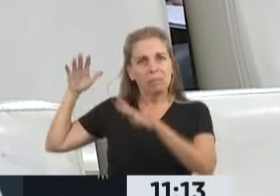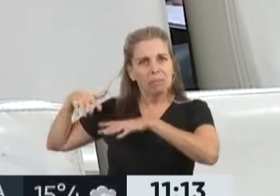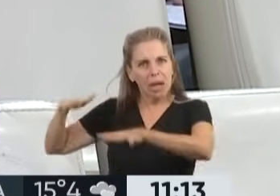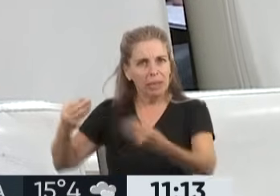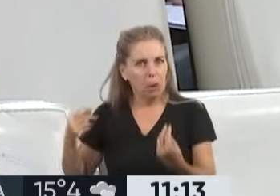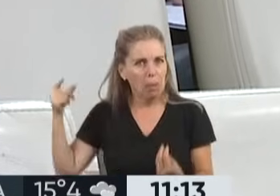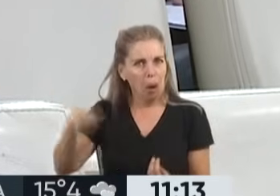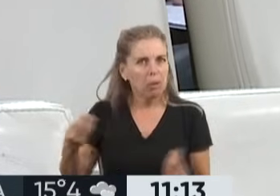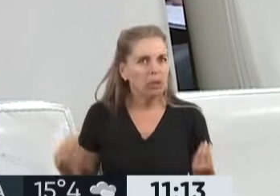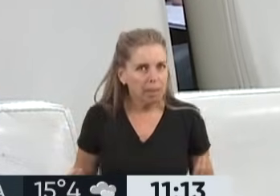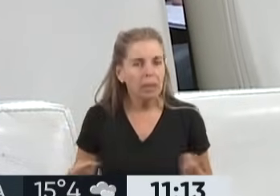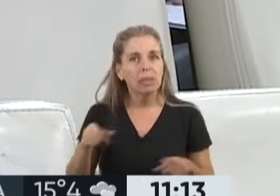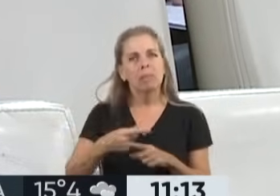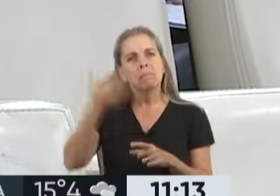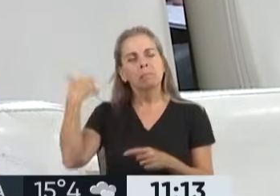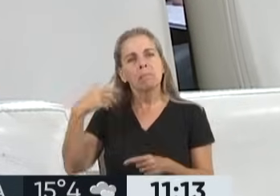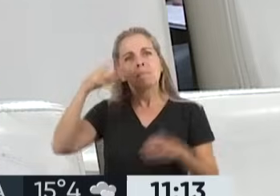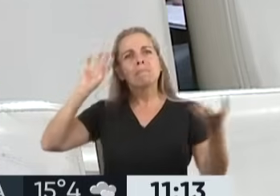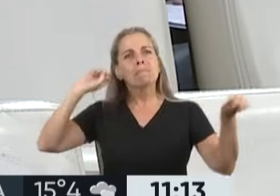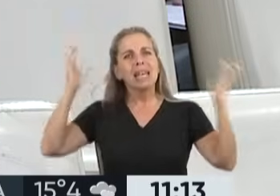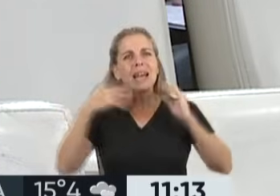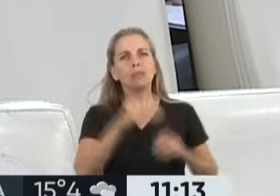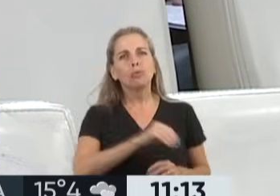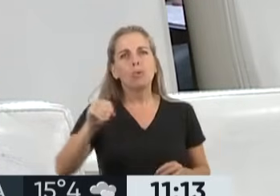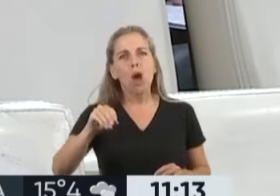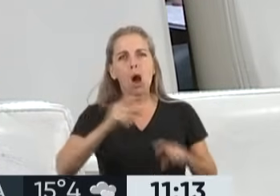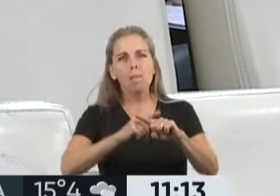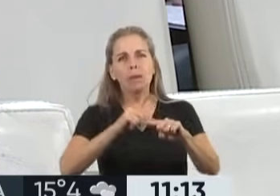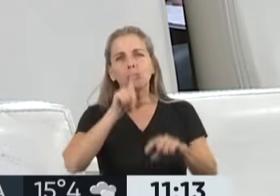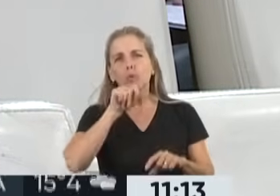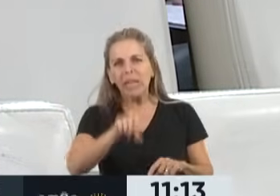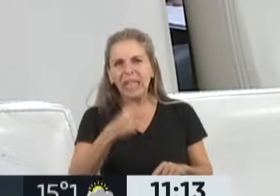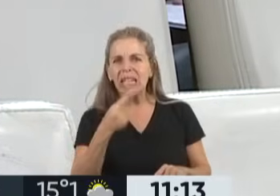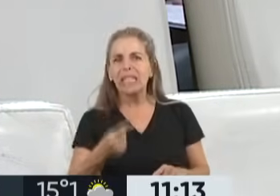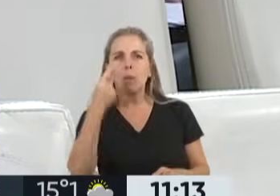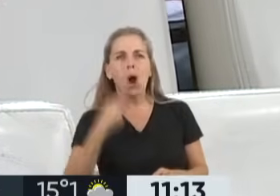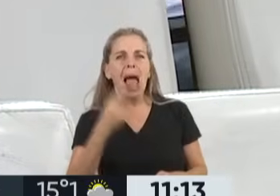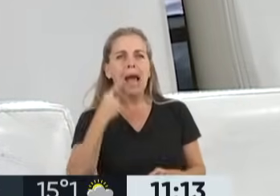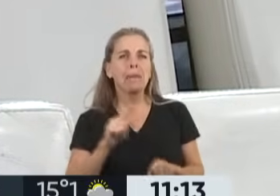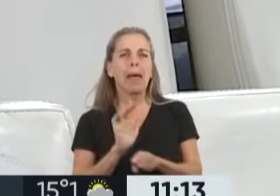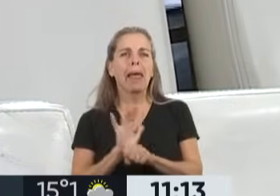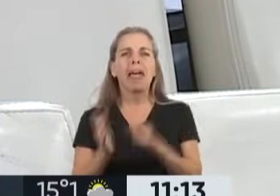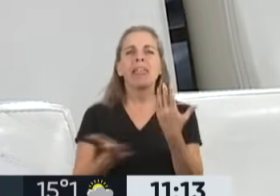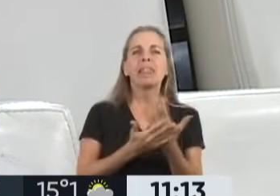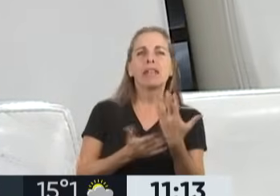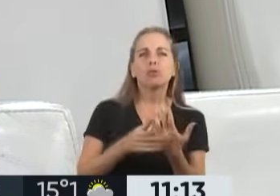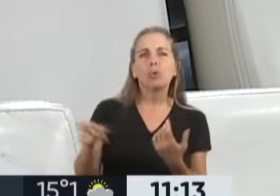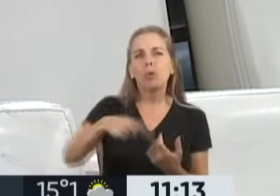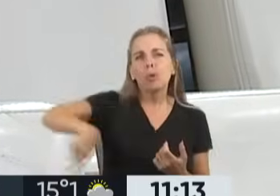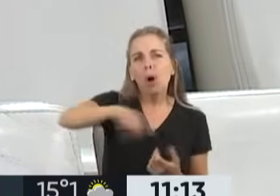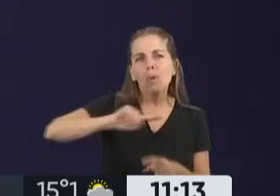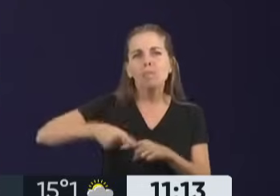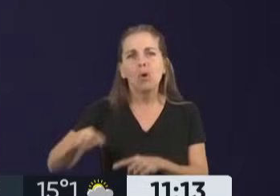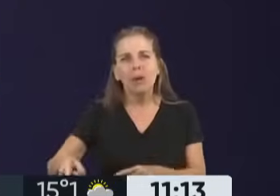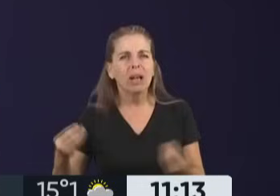presidente con esto de las lágrimas de zurdo que publicó, si iba dirigido a sus propios votantes, si era una cuestión de este tren fantasma que usted aduce, ¿cómo es la